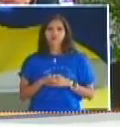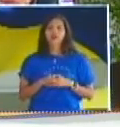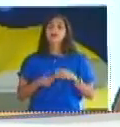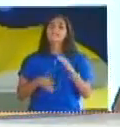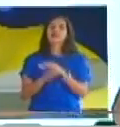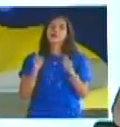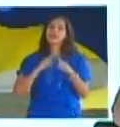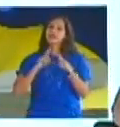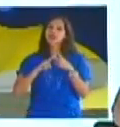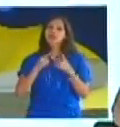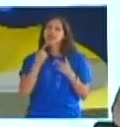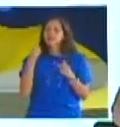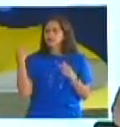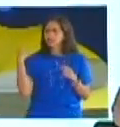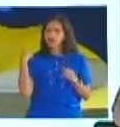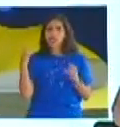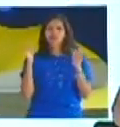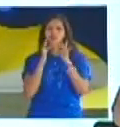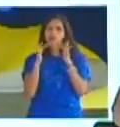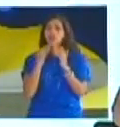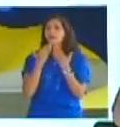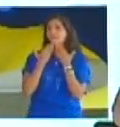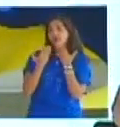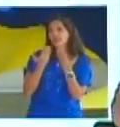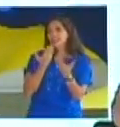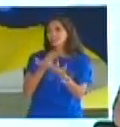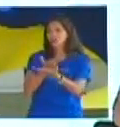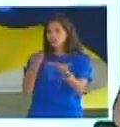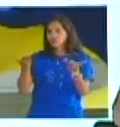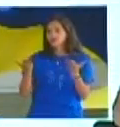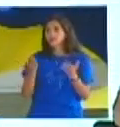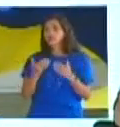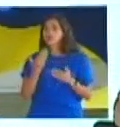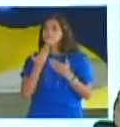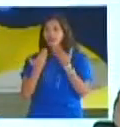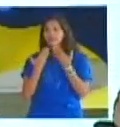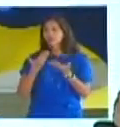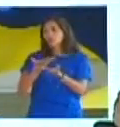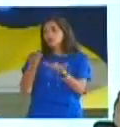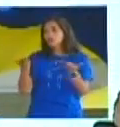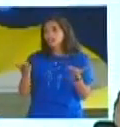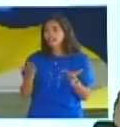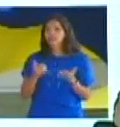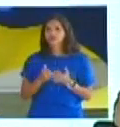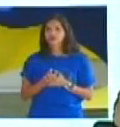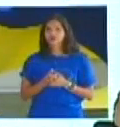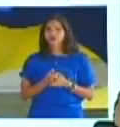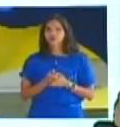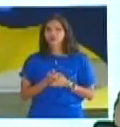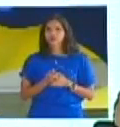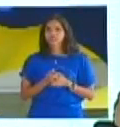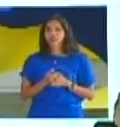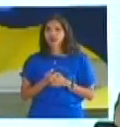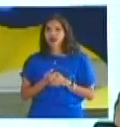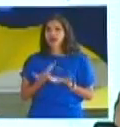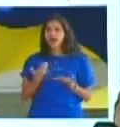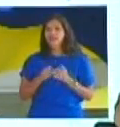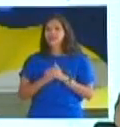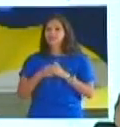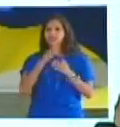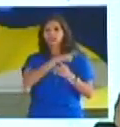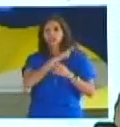Vamos entonces, me dice que hay un pase, con el permiso de ustedes, con el permiso de ustedes, instituciones, altas autoridades del